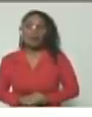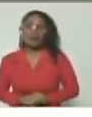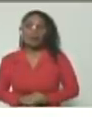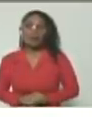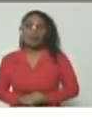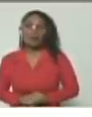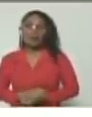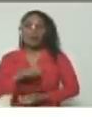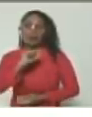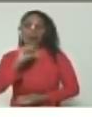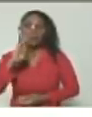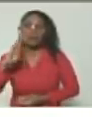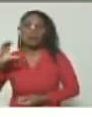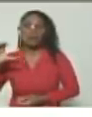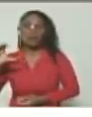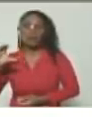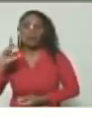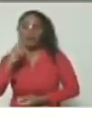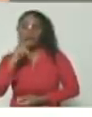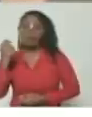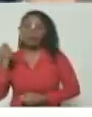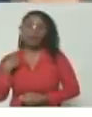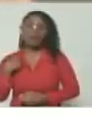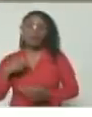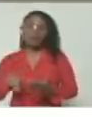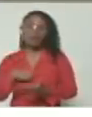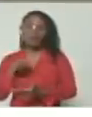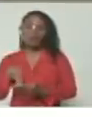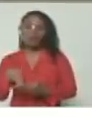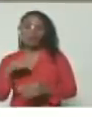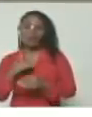El ABC, si no hay ingresos nacionales,